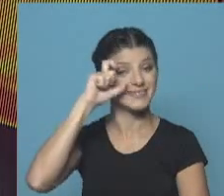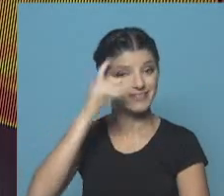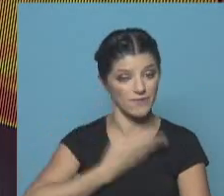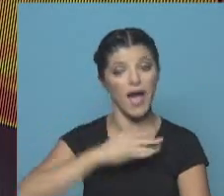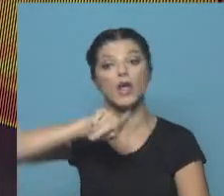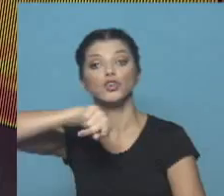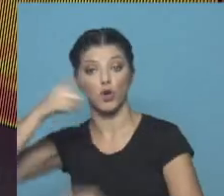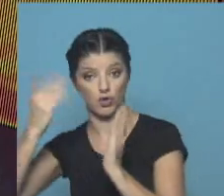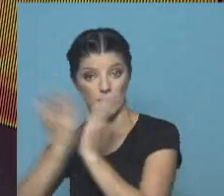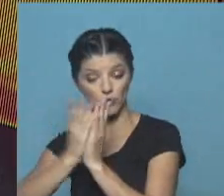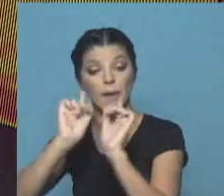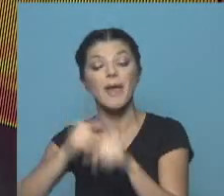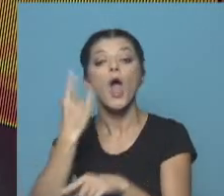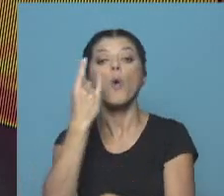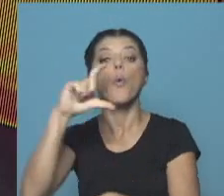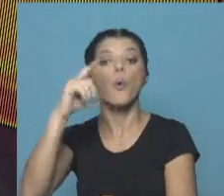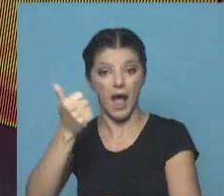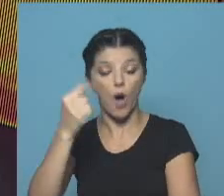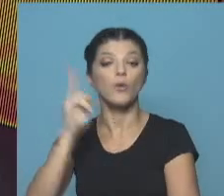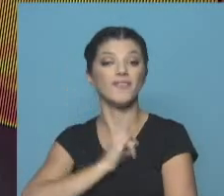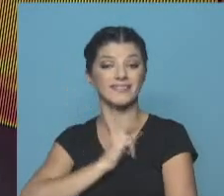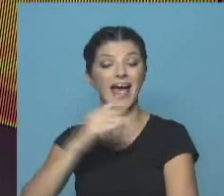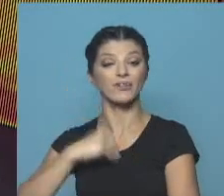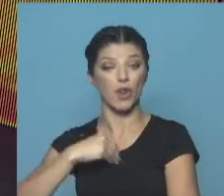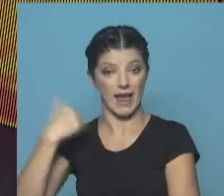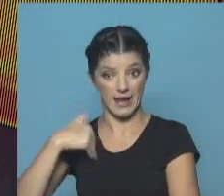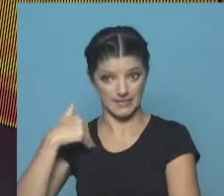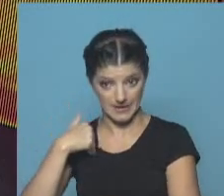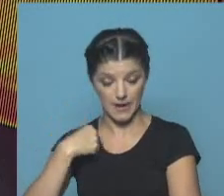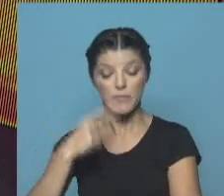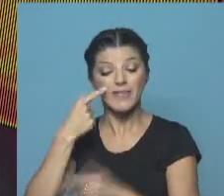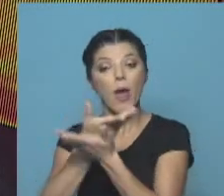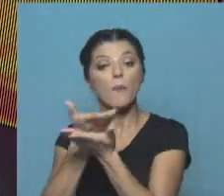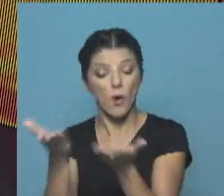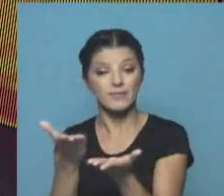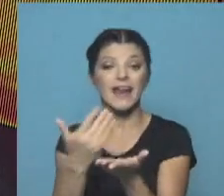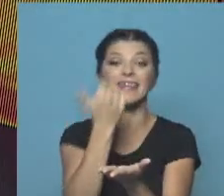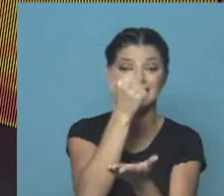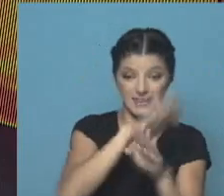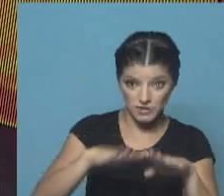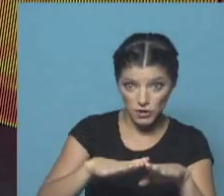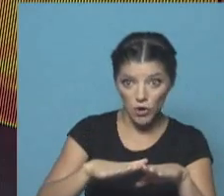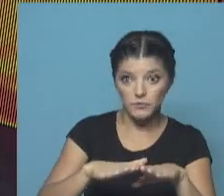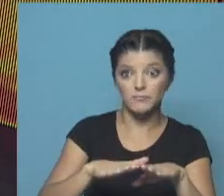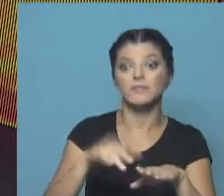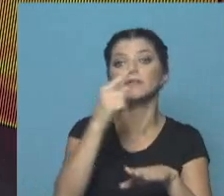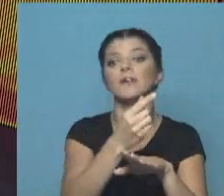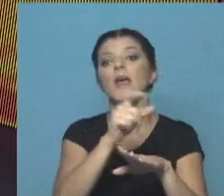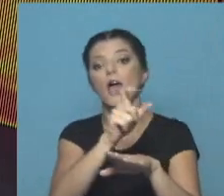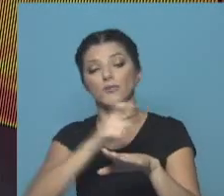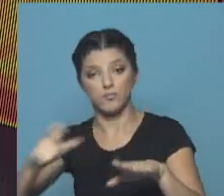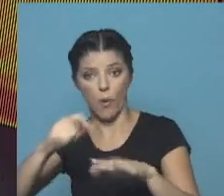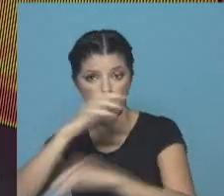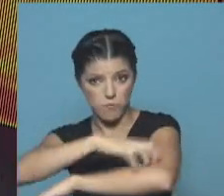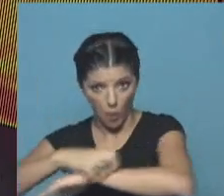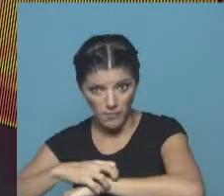análisis que realizó la Universidad Católica Argentina, que muestra que 6 de cada 10 chicos son pobres y que el 58,7% de los menores son menores